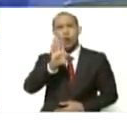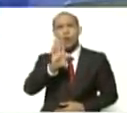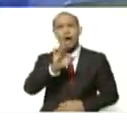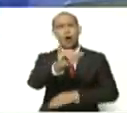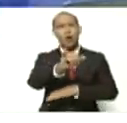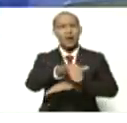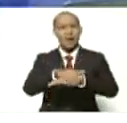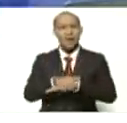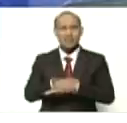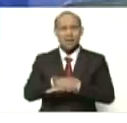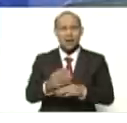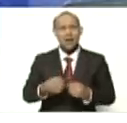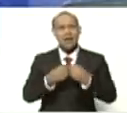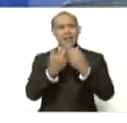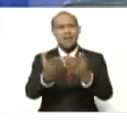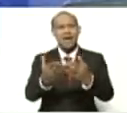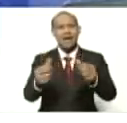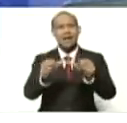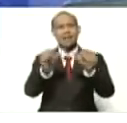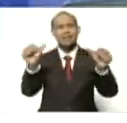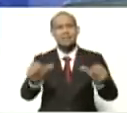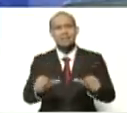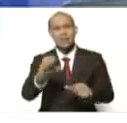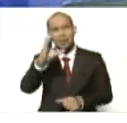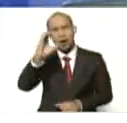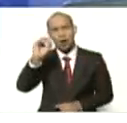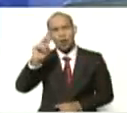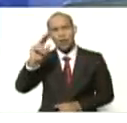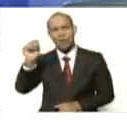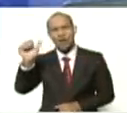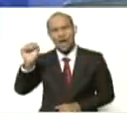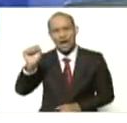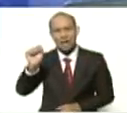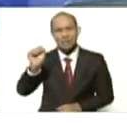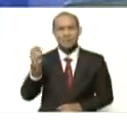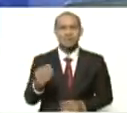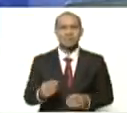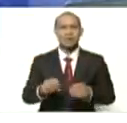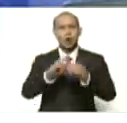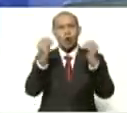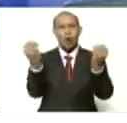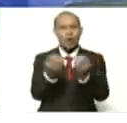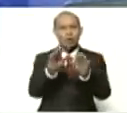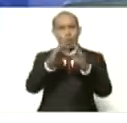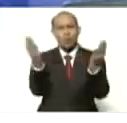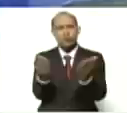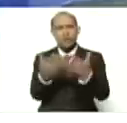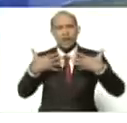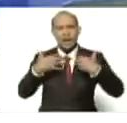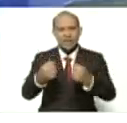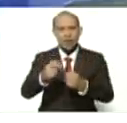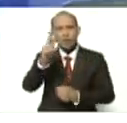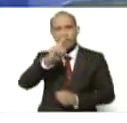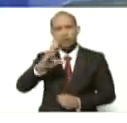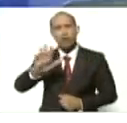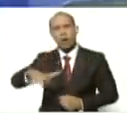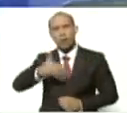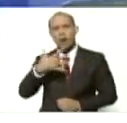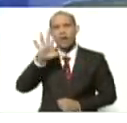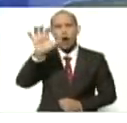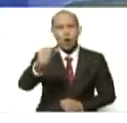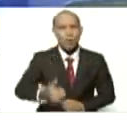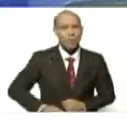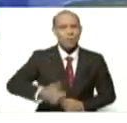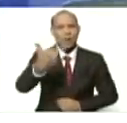para a través del sistema cobas de la organización mundial de la salud venezuela procederá a comprar más